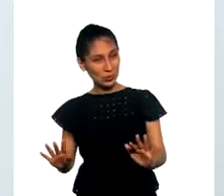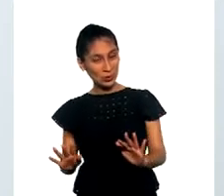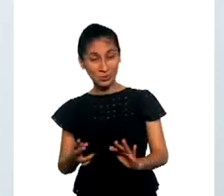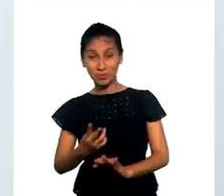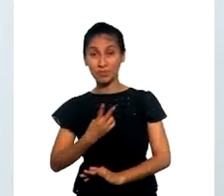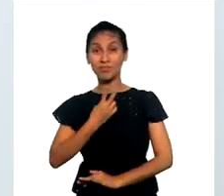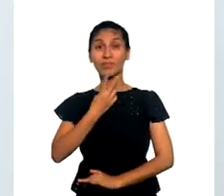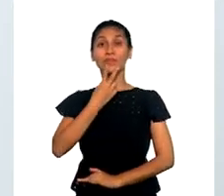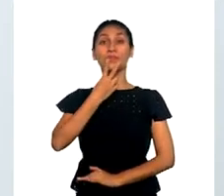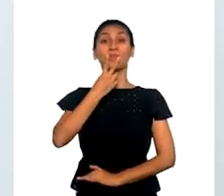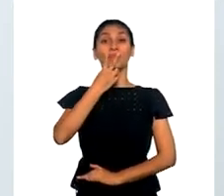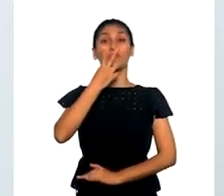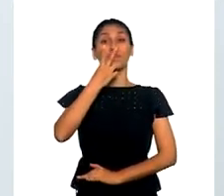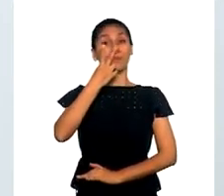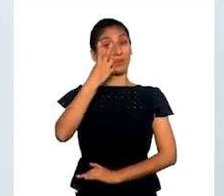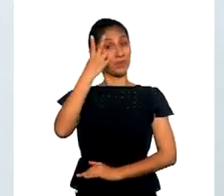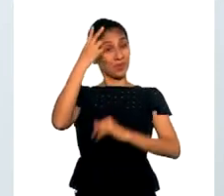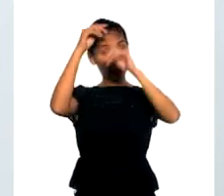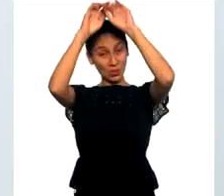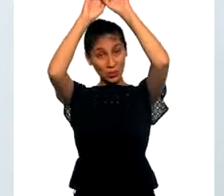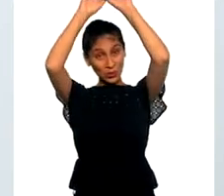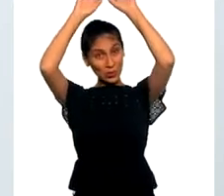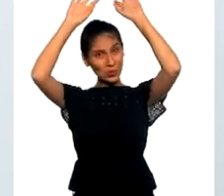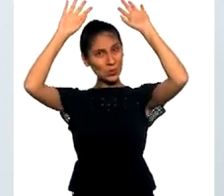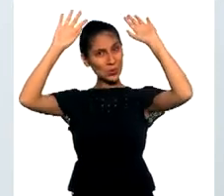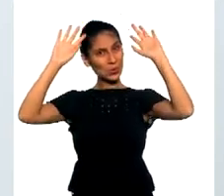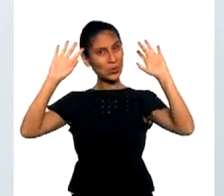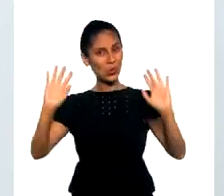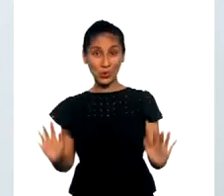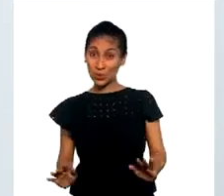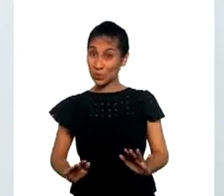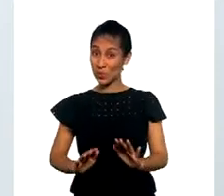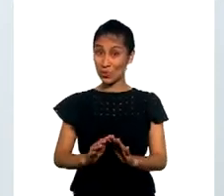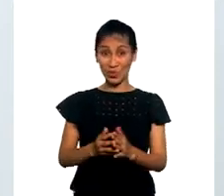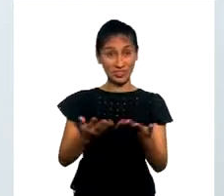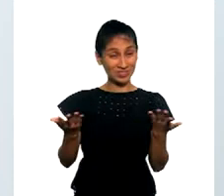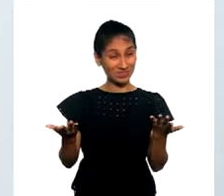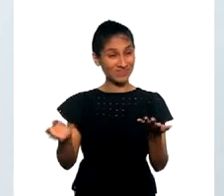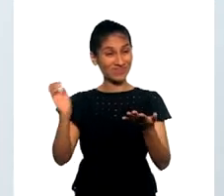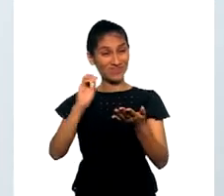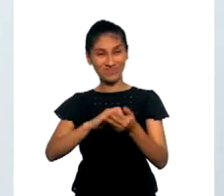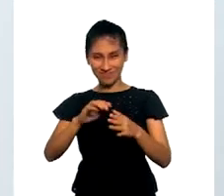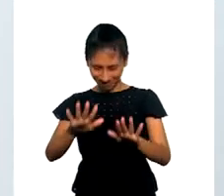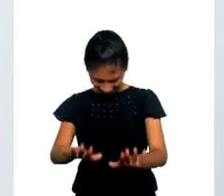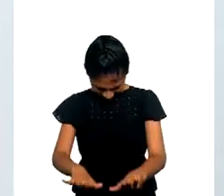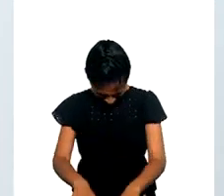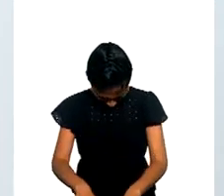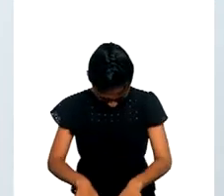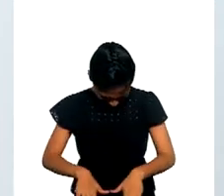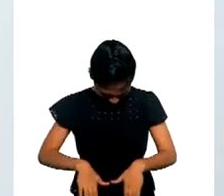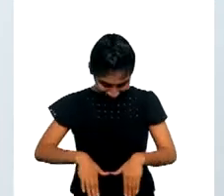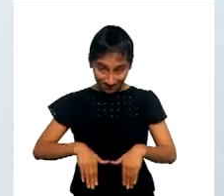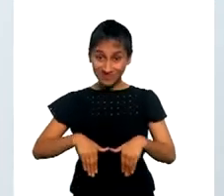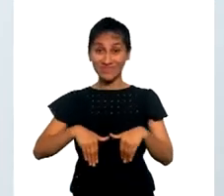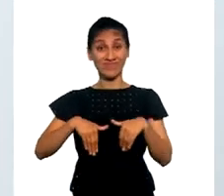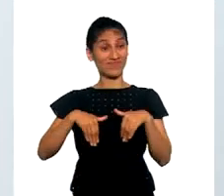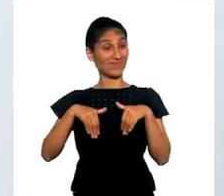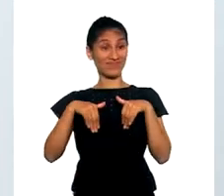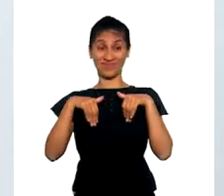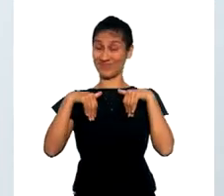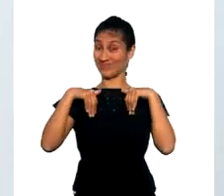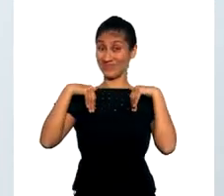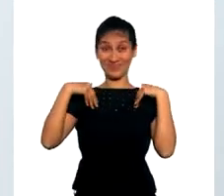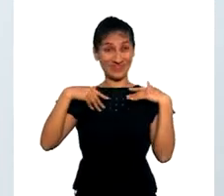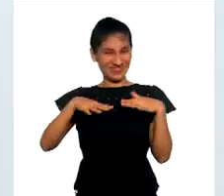respiramos exhalamos y ahora subimos vértebra por ver